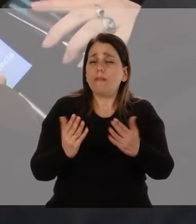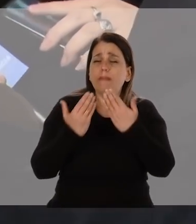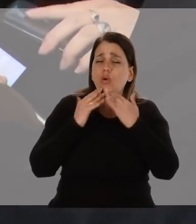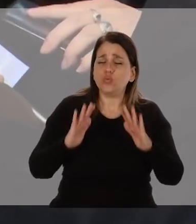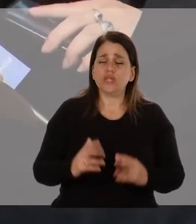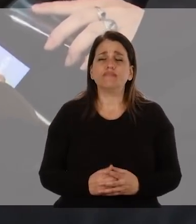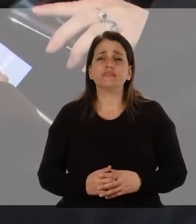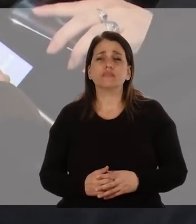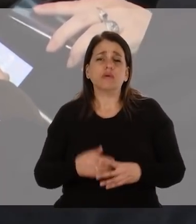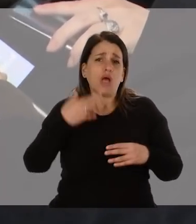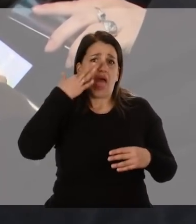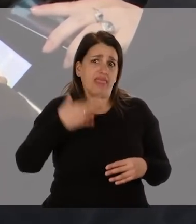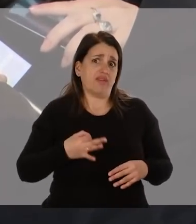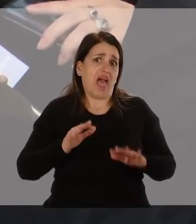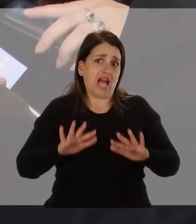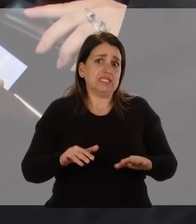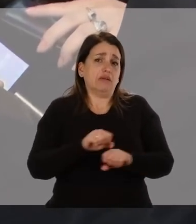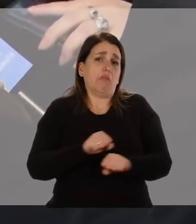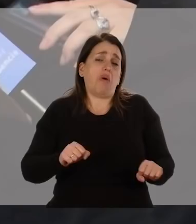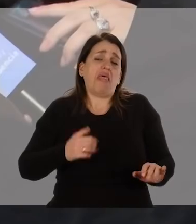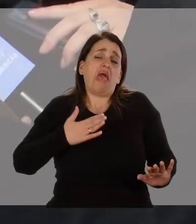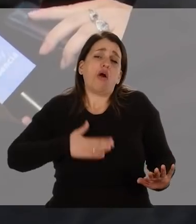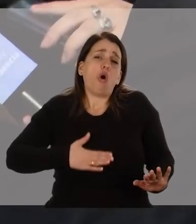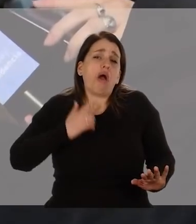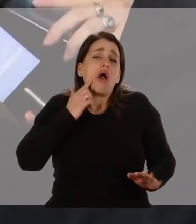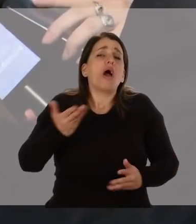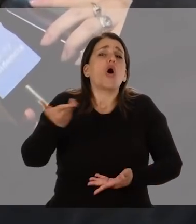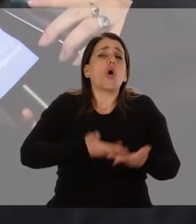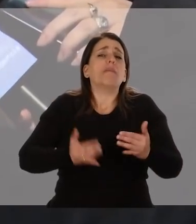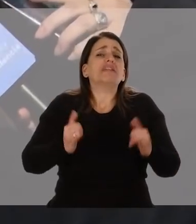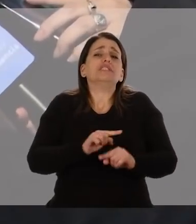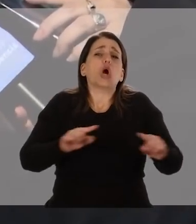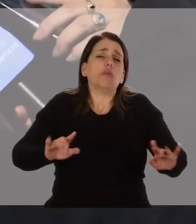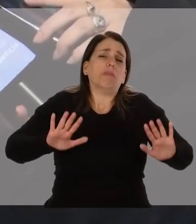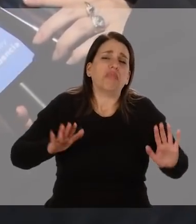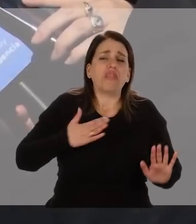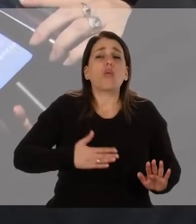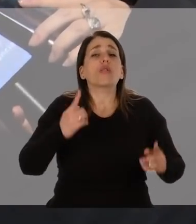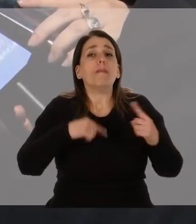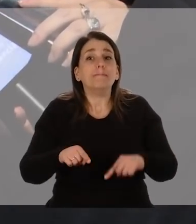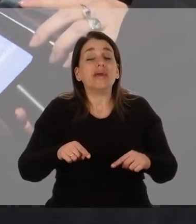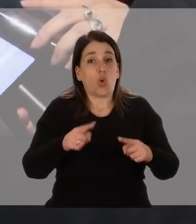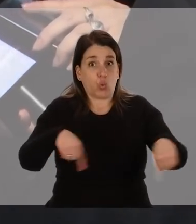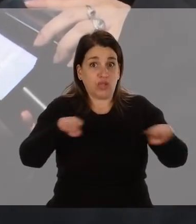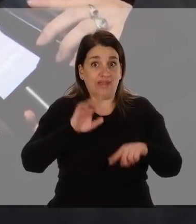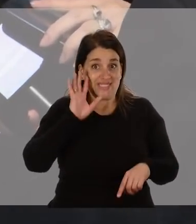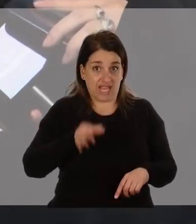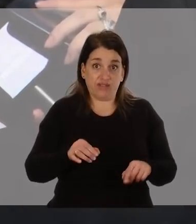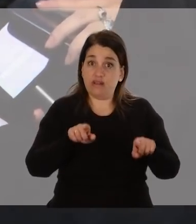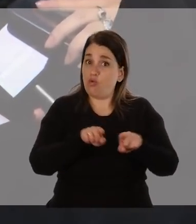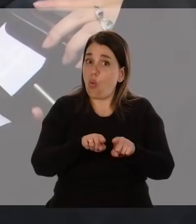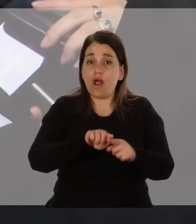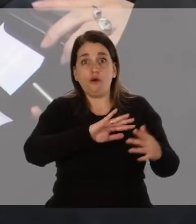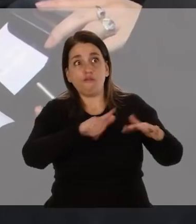preguntaba? En realidad es una valoración que puede ser compartible o no. lo que ustedes saben es que, de la